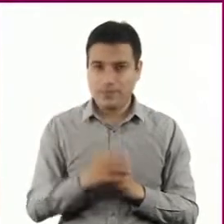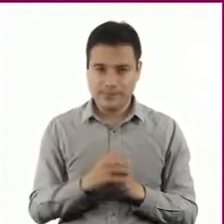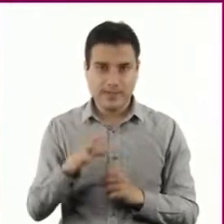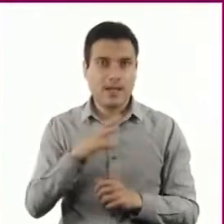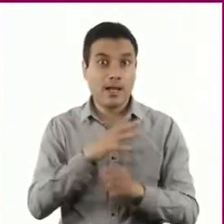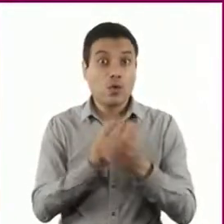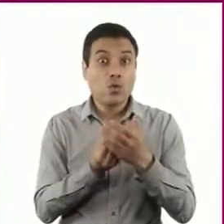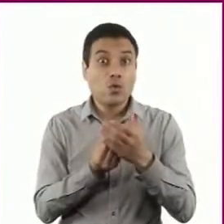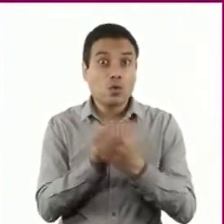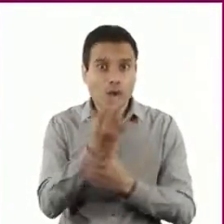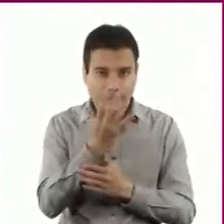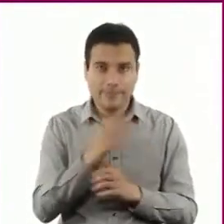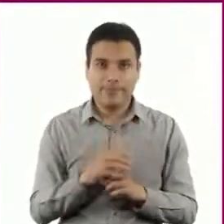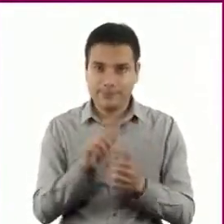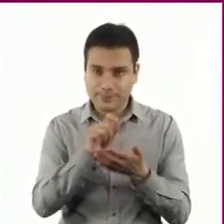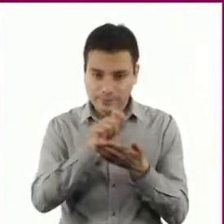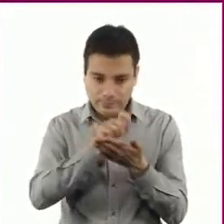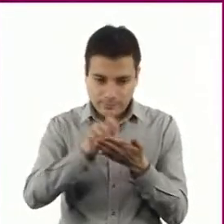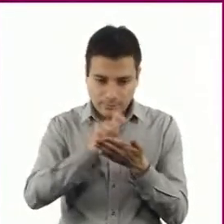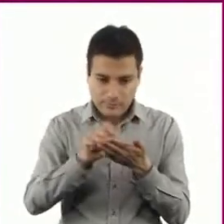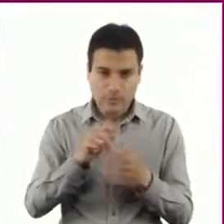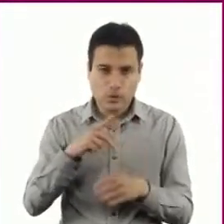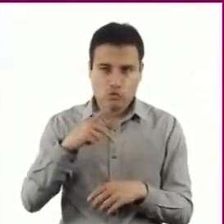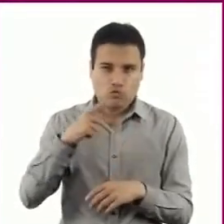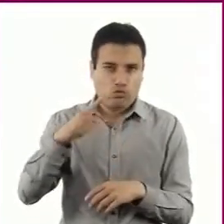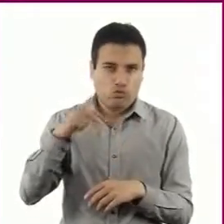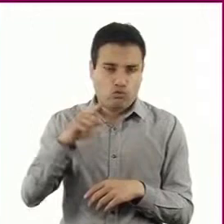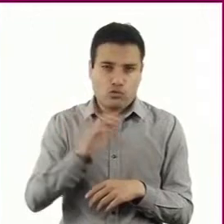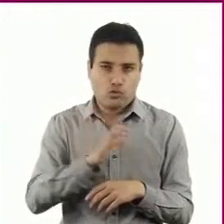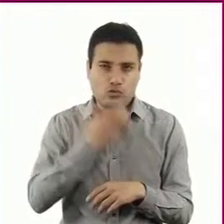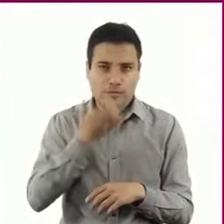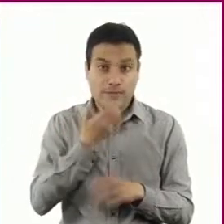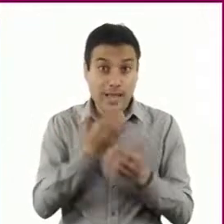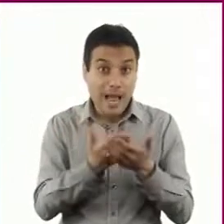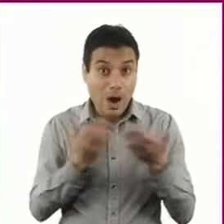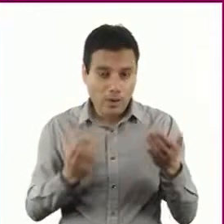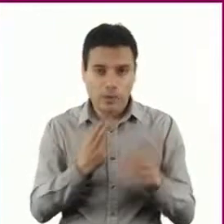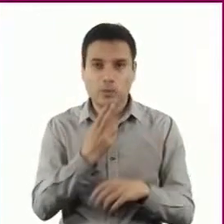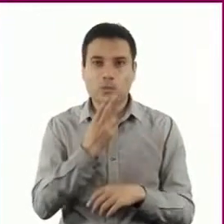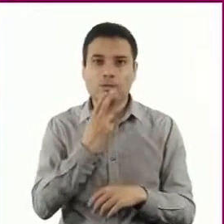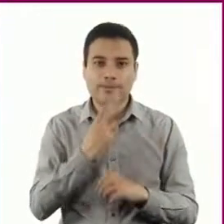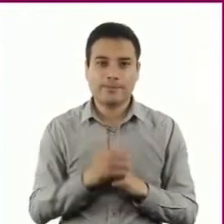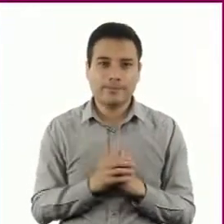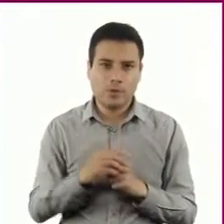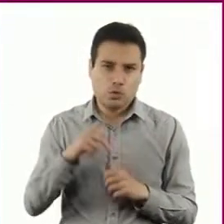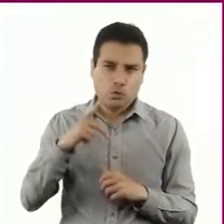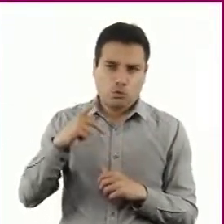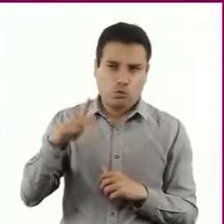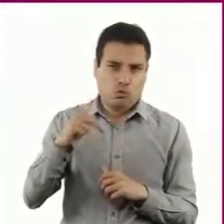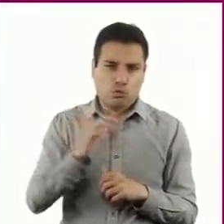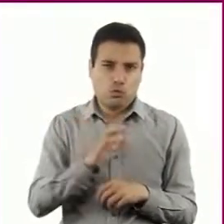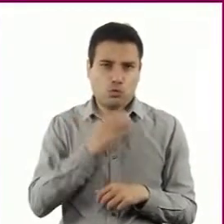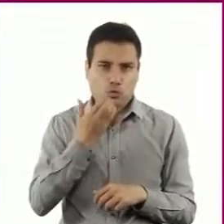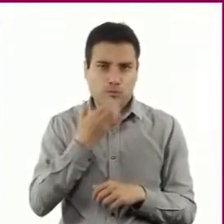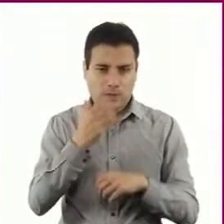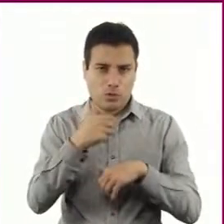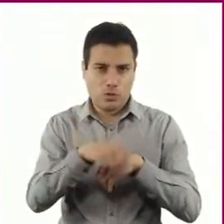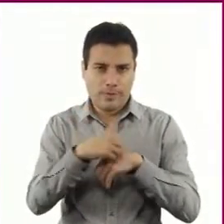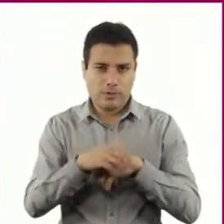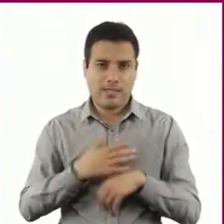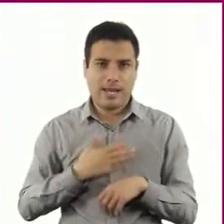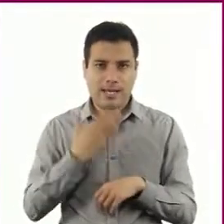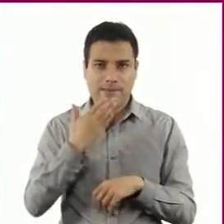notación exponencial muy parecida a la que usamos hoy en día? Chuquet inventó su propia notación algebraica. Fue el